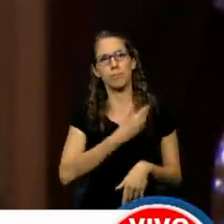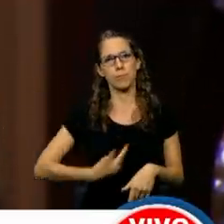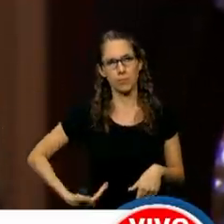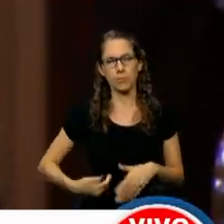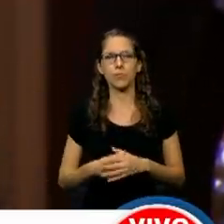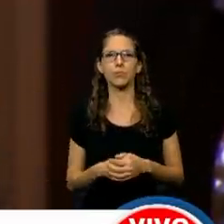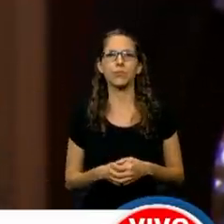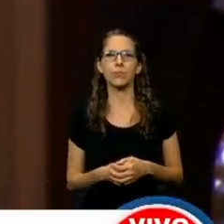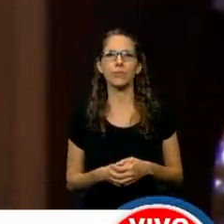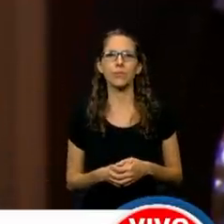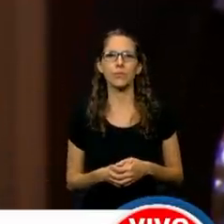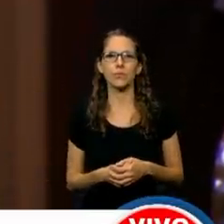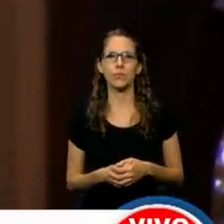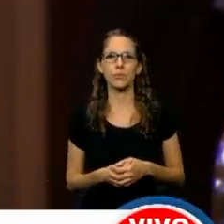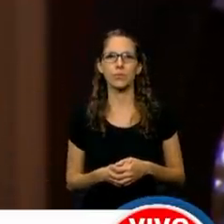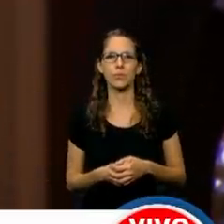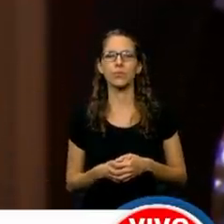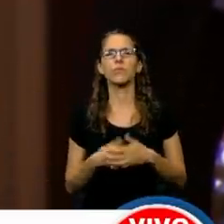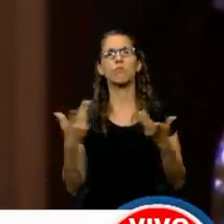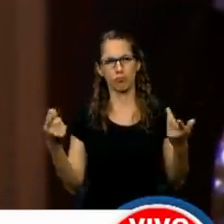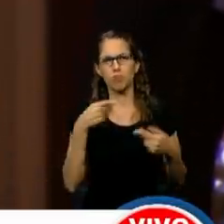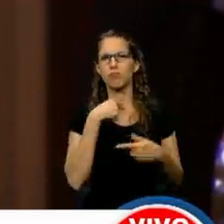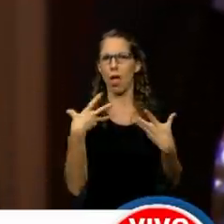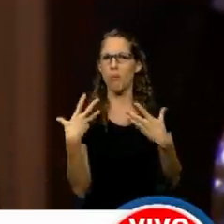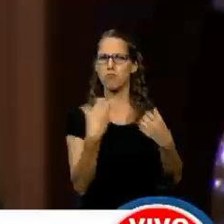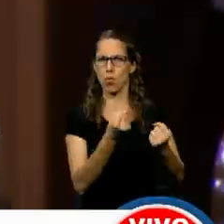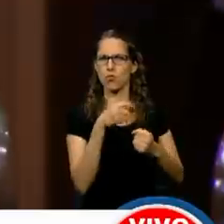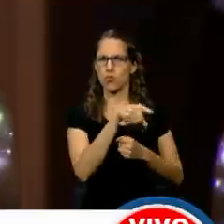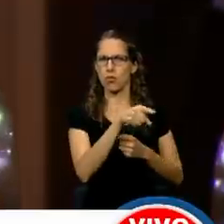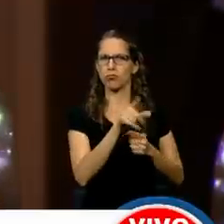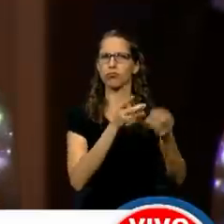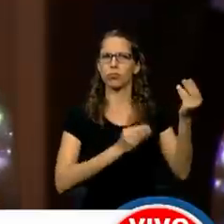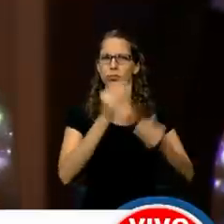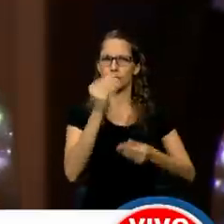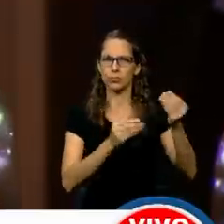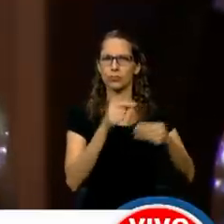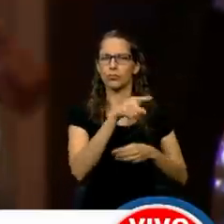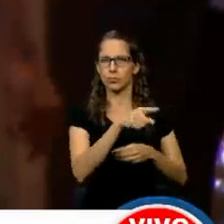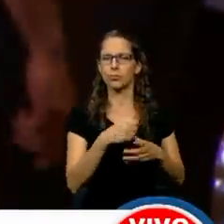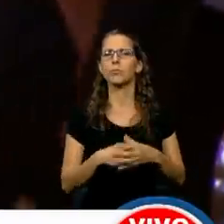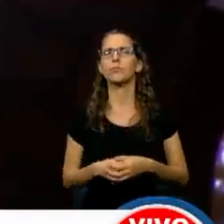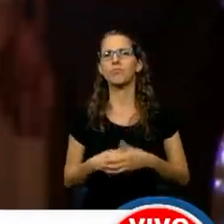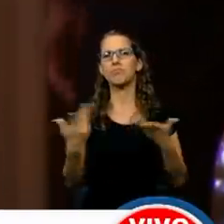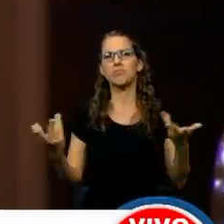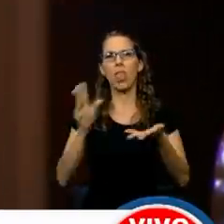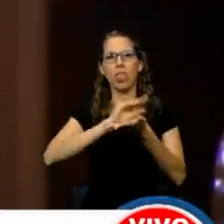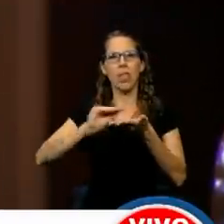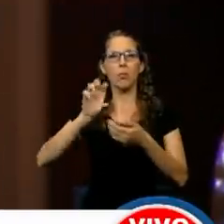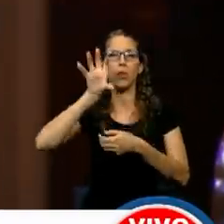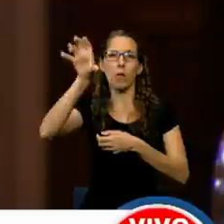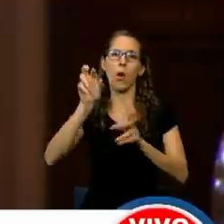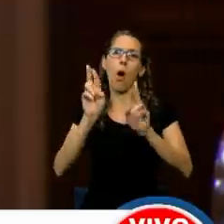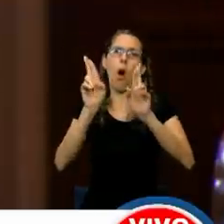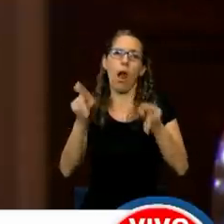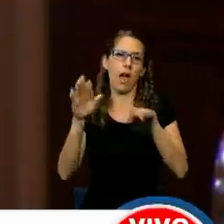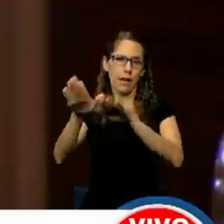quiero apoyar este presupuesto y esperar también que los diputados de mi provincia lo hagan por